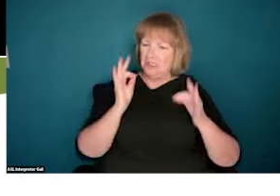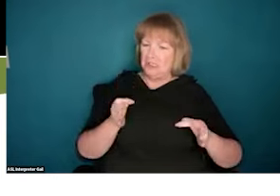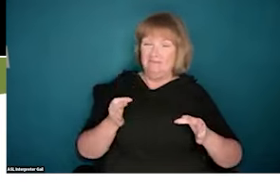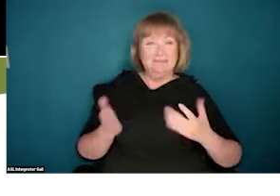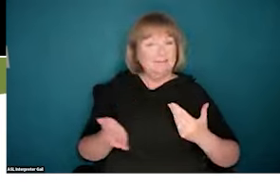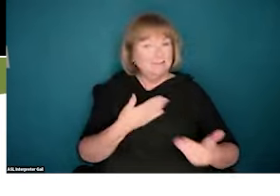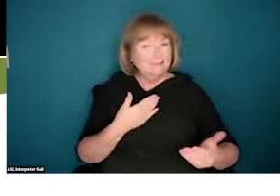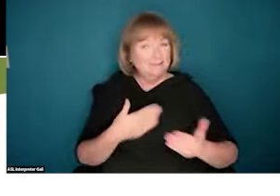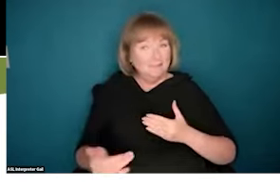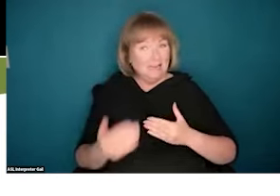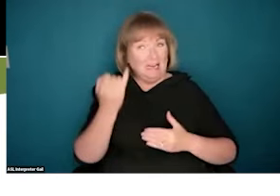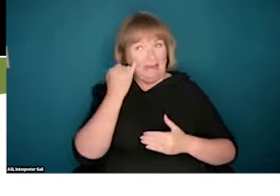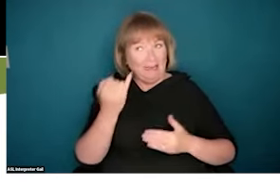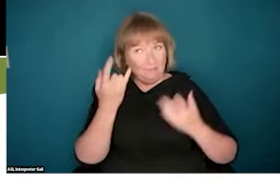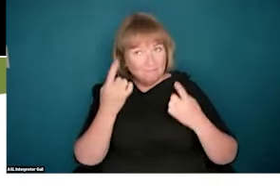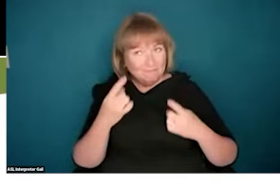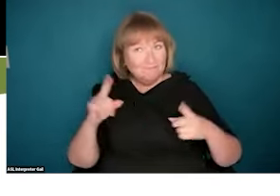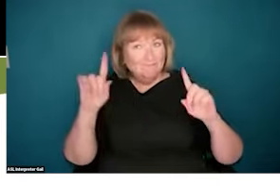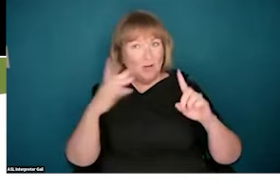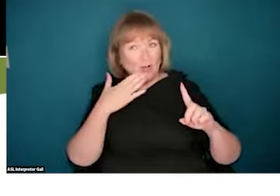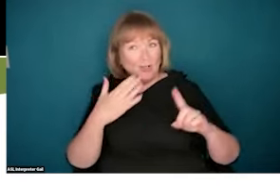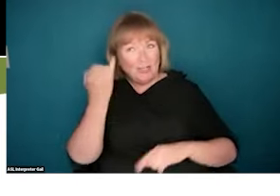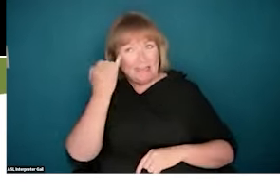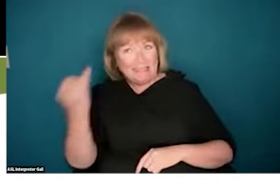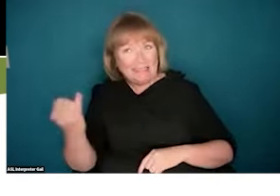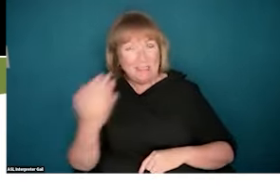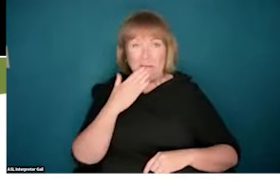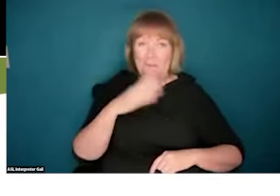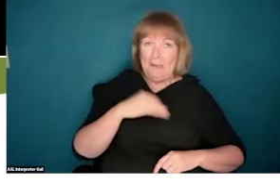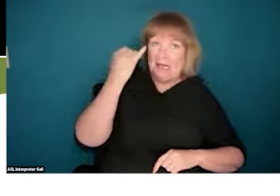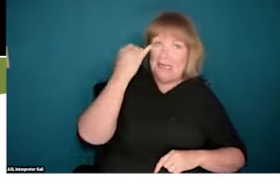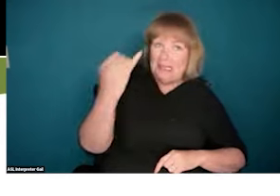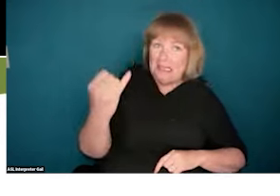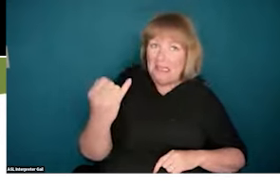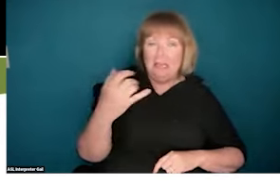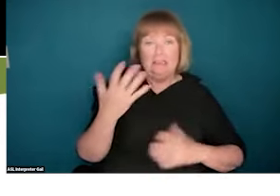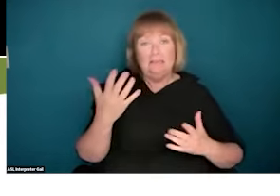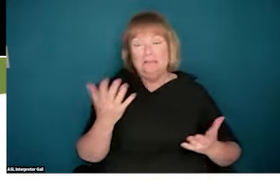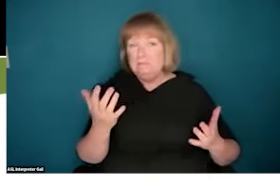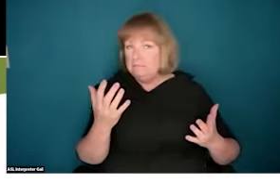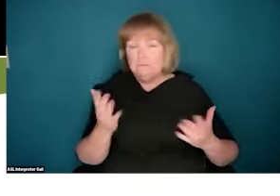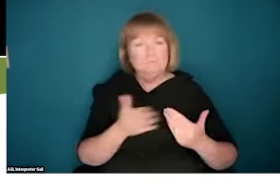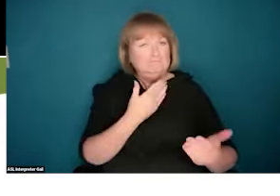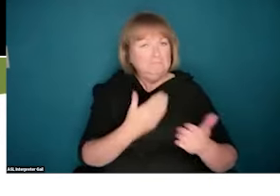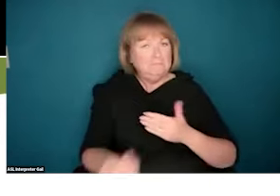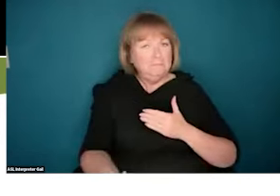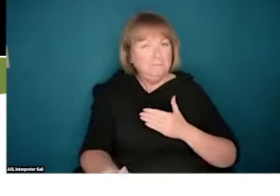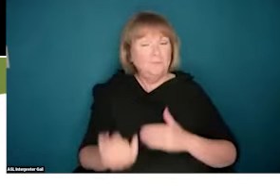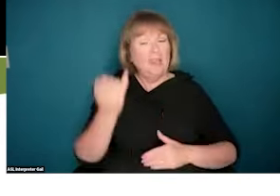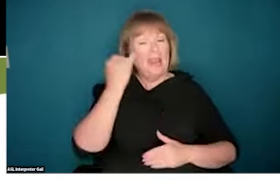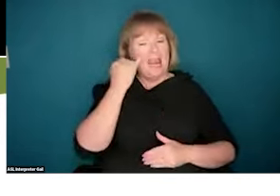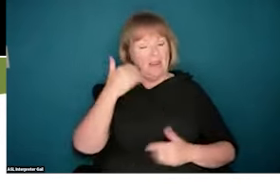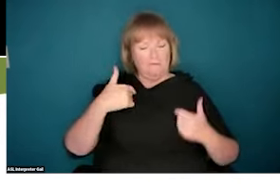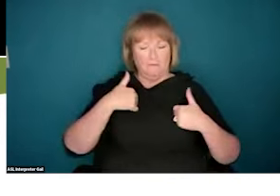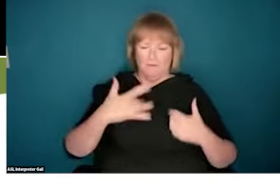sí misma y de su vida, cuando toma decisiones y aun si las decisiones no son las mejores, la persona se siente